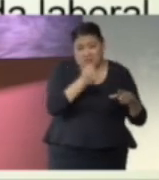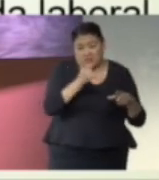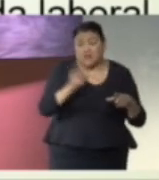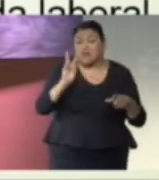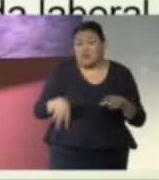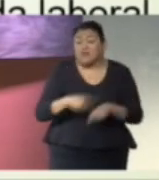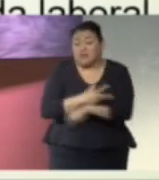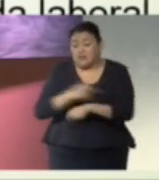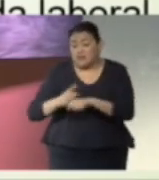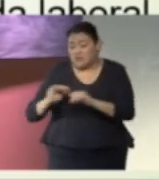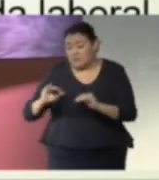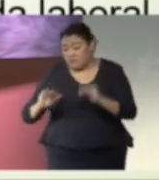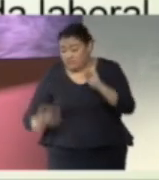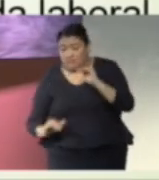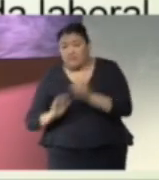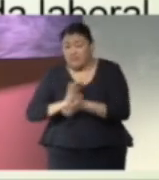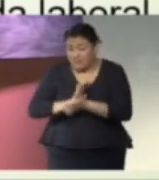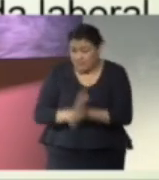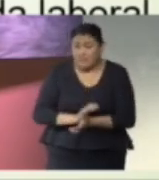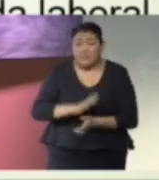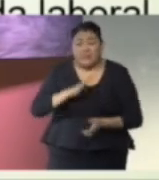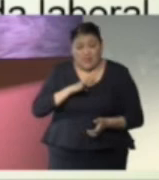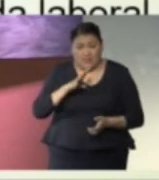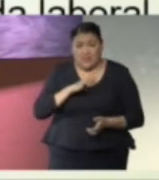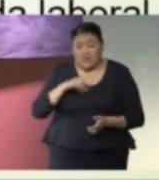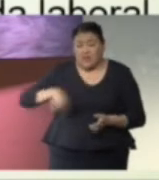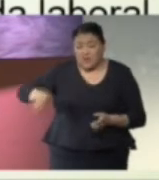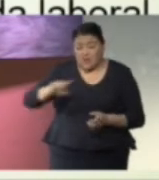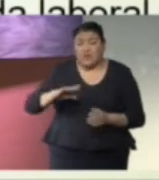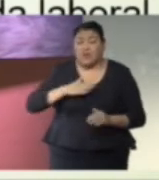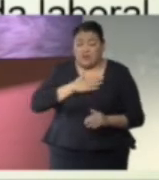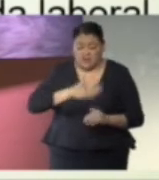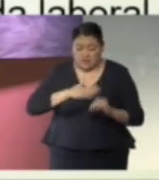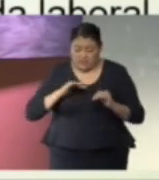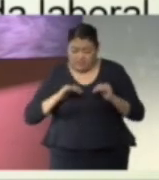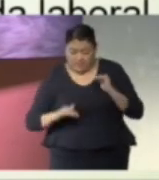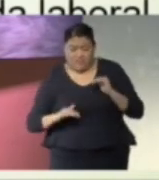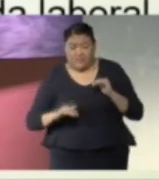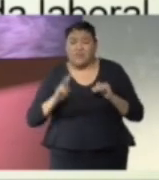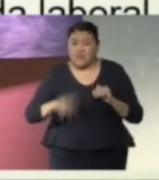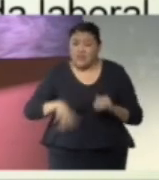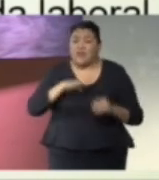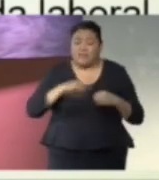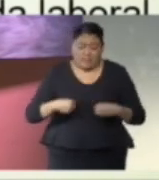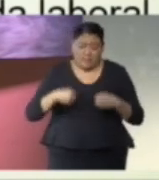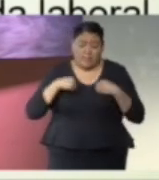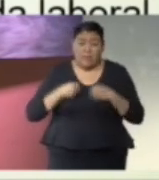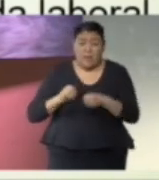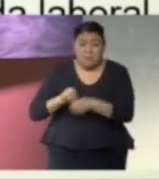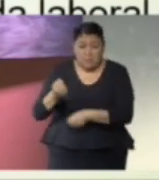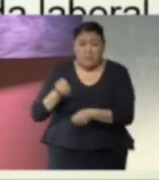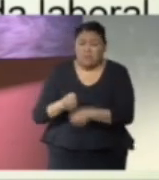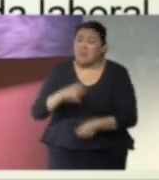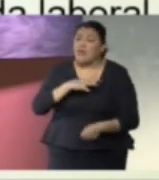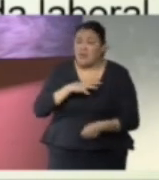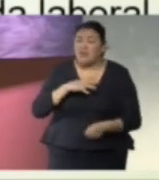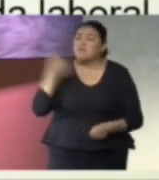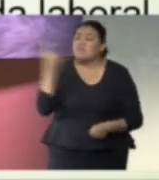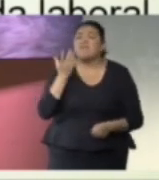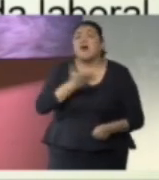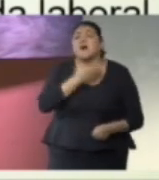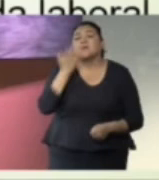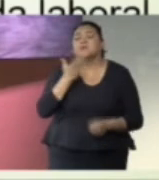diferentes desigualdades, a los diferentes tipos de injusticia que estamos viviendo, son cotidianos,